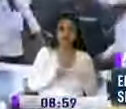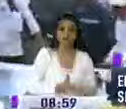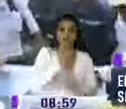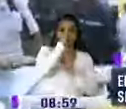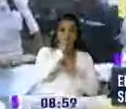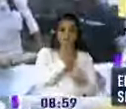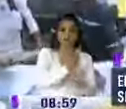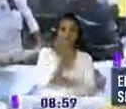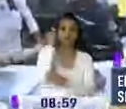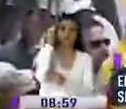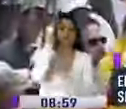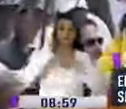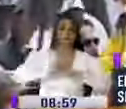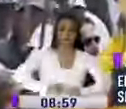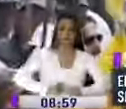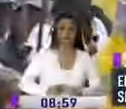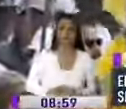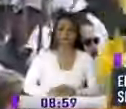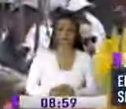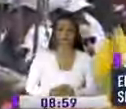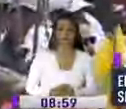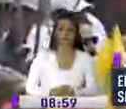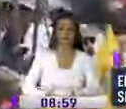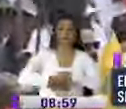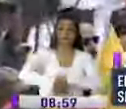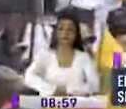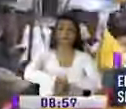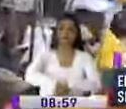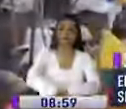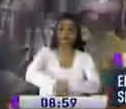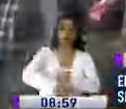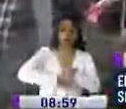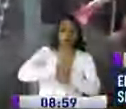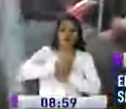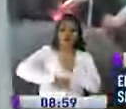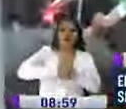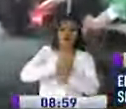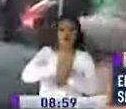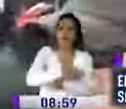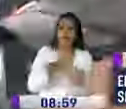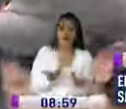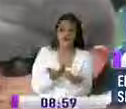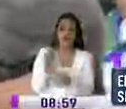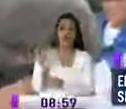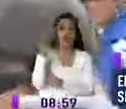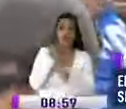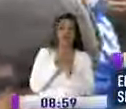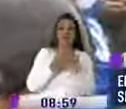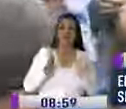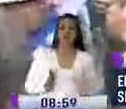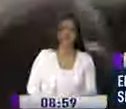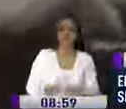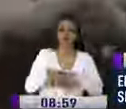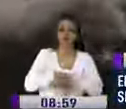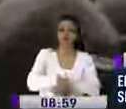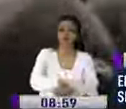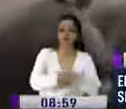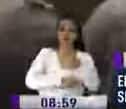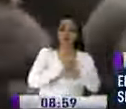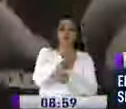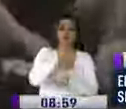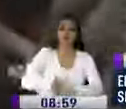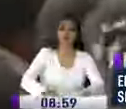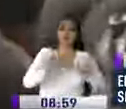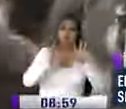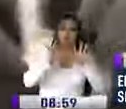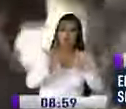trabajadores y sus derechos. Las grandes movilizaciones durante décadas han sido protagonizadas únicamente por los obreros. En 2007, y con